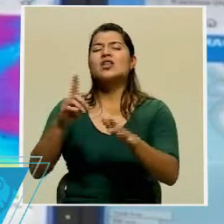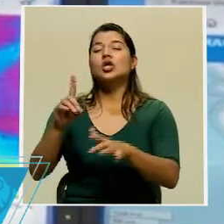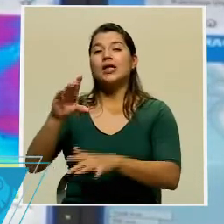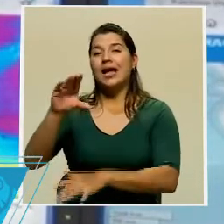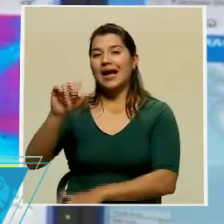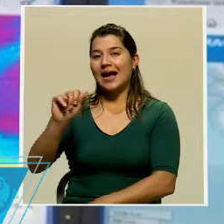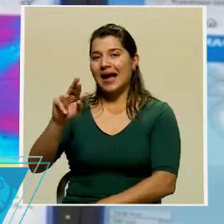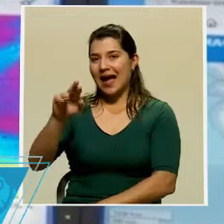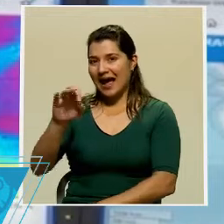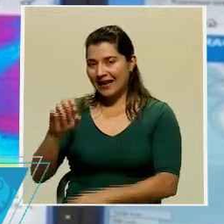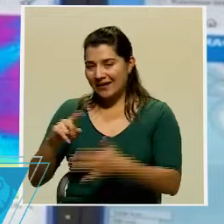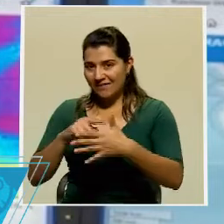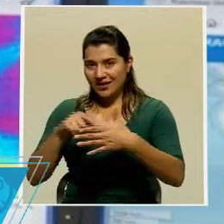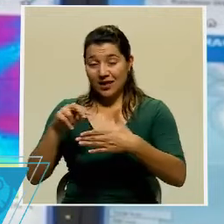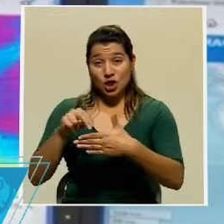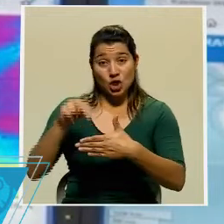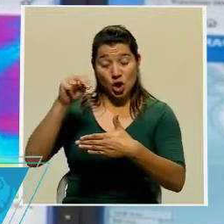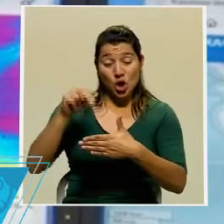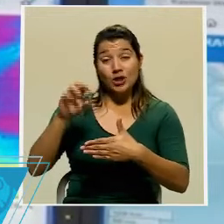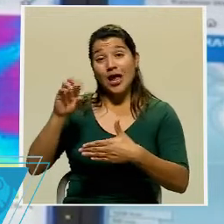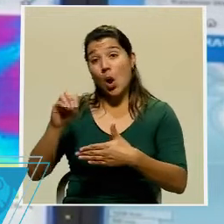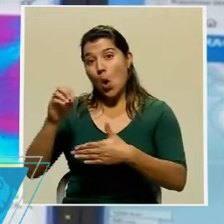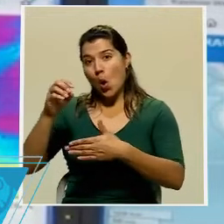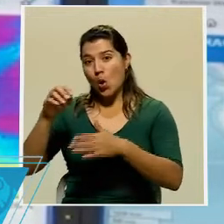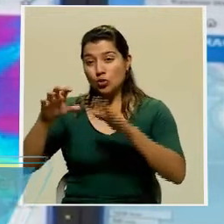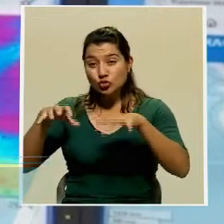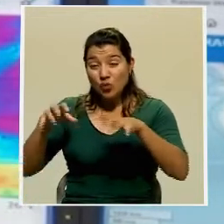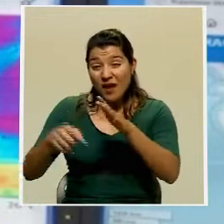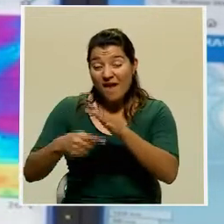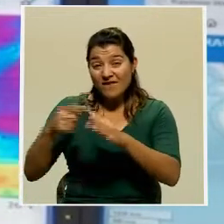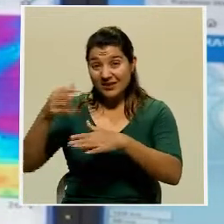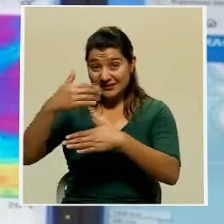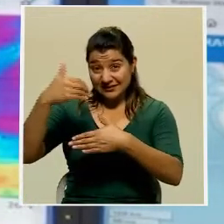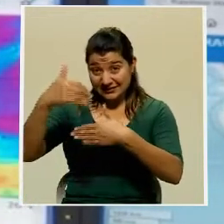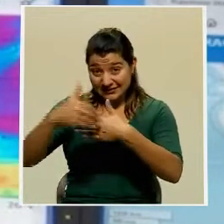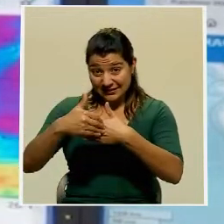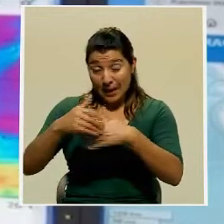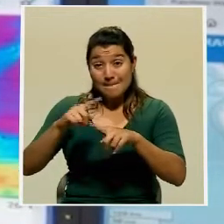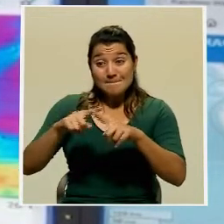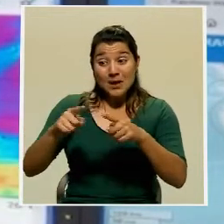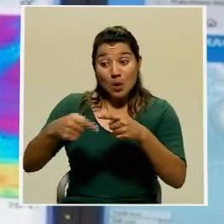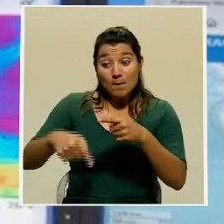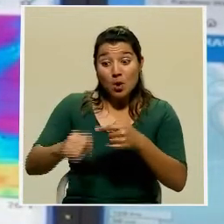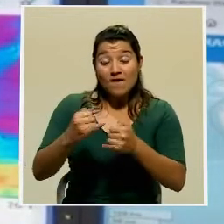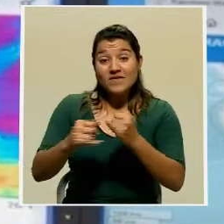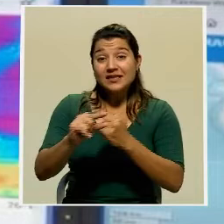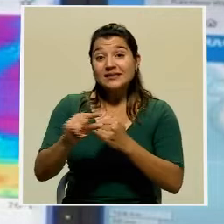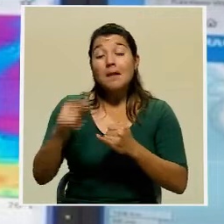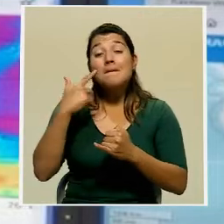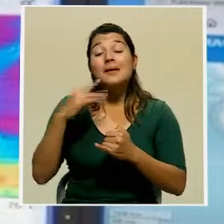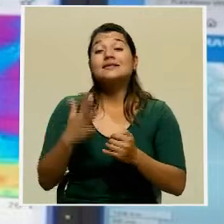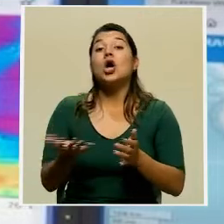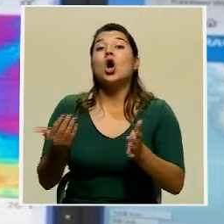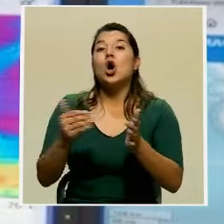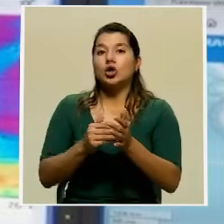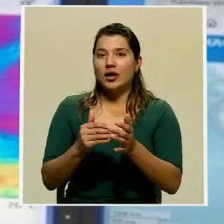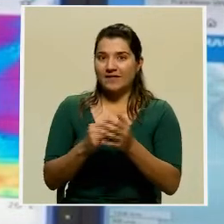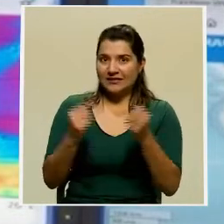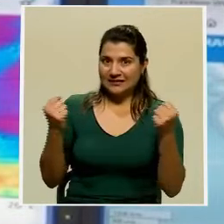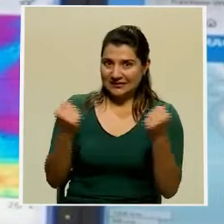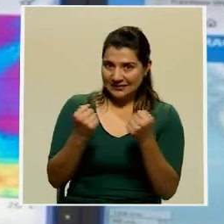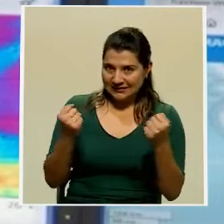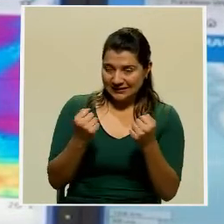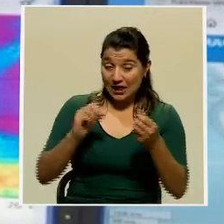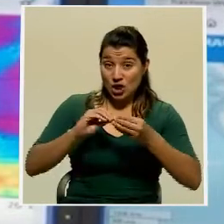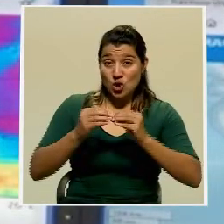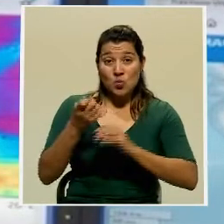norte, lloviznas en las montañas del Valle Central. Sin embargo, posiblemente hacia el fin de semana tengamos un nuevo empuje frío, el número 11, el cual